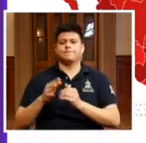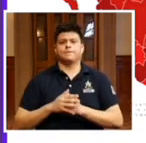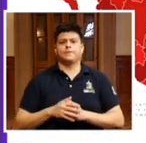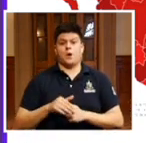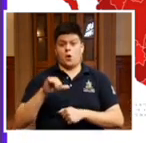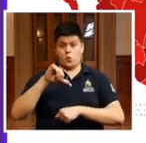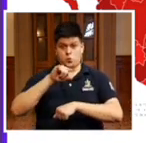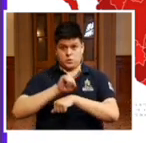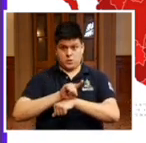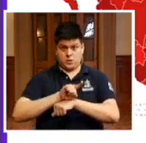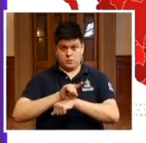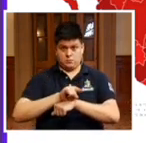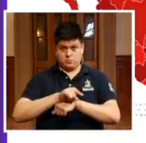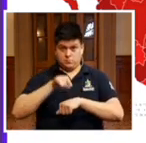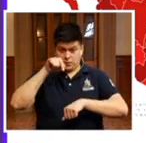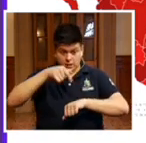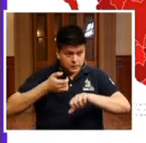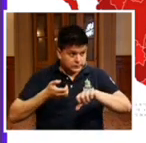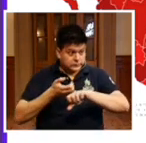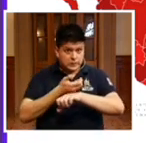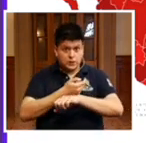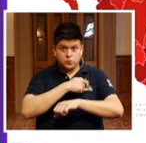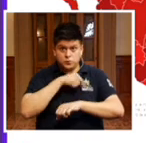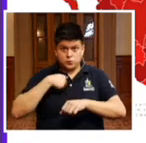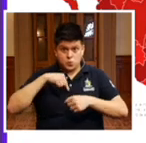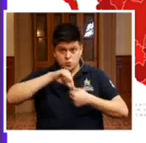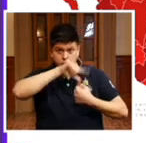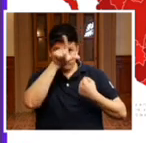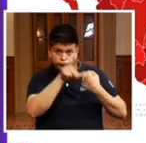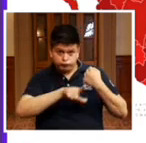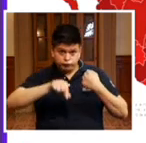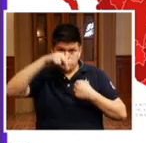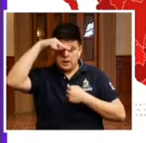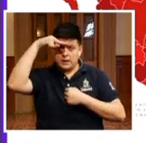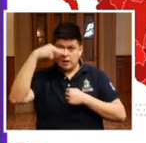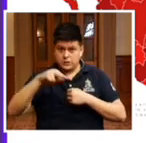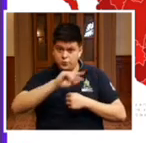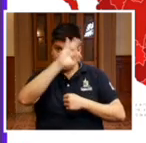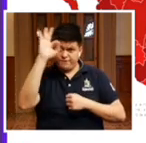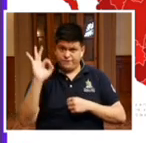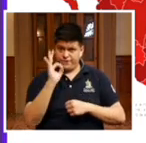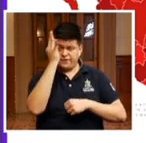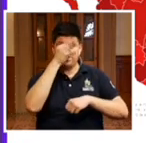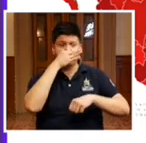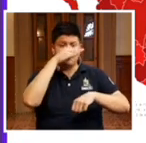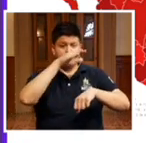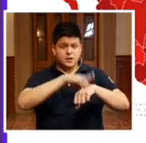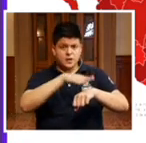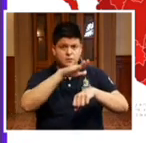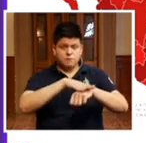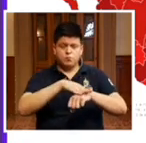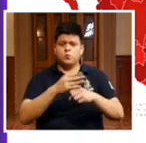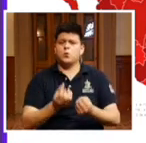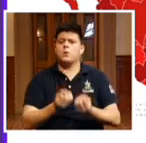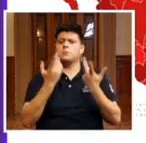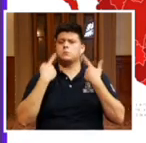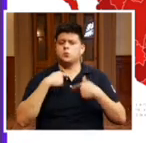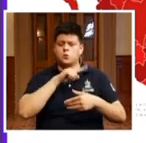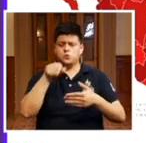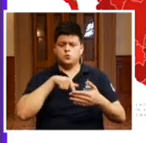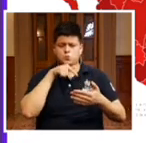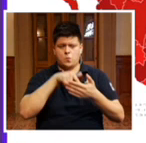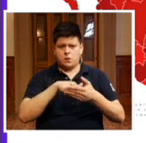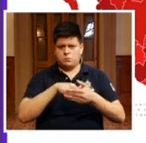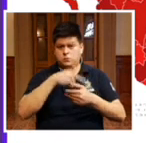Hoy en el estado, a nivel de las cifras oficiales, Nuevo León está en tercer lugar